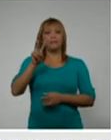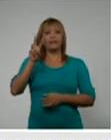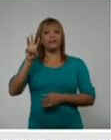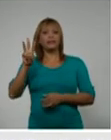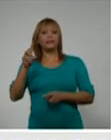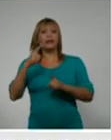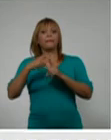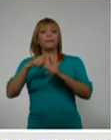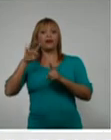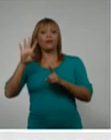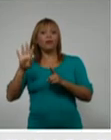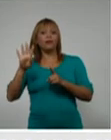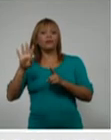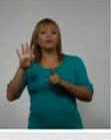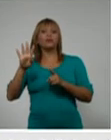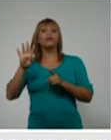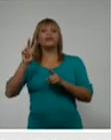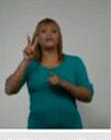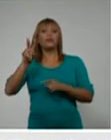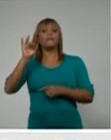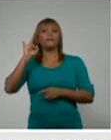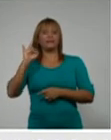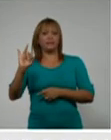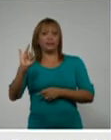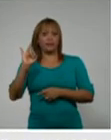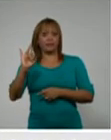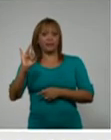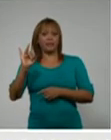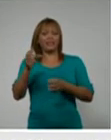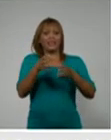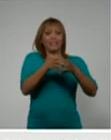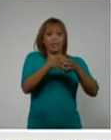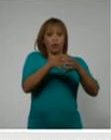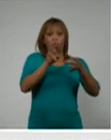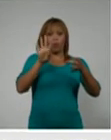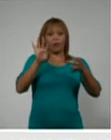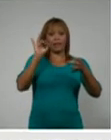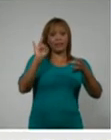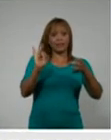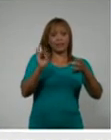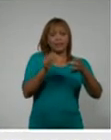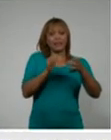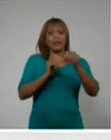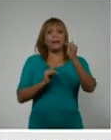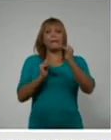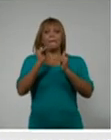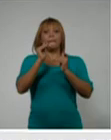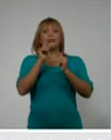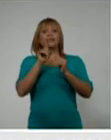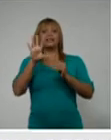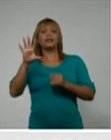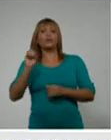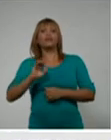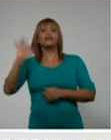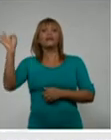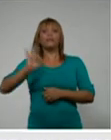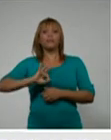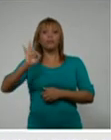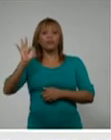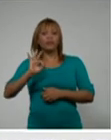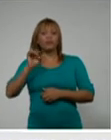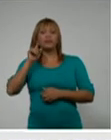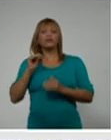son 27 de los 47, más del 50% son